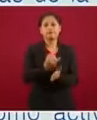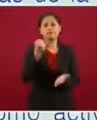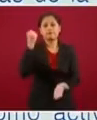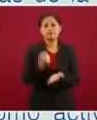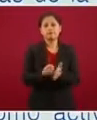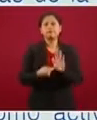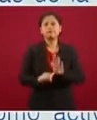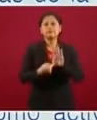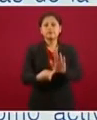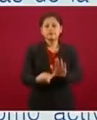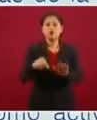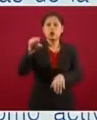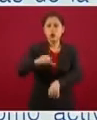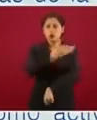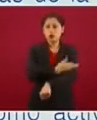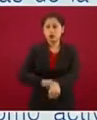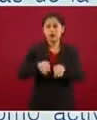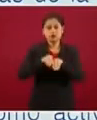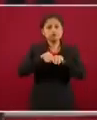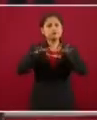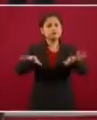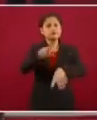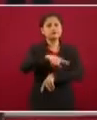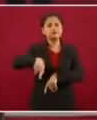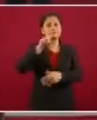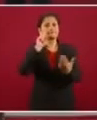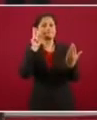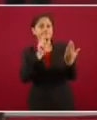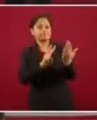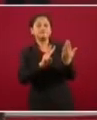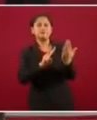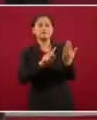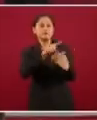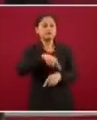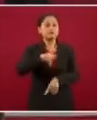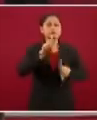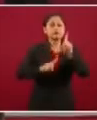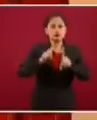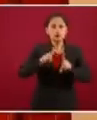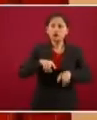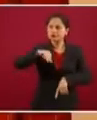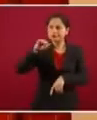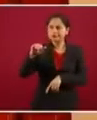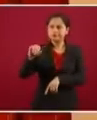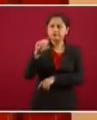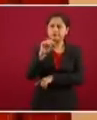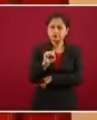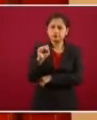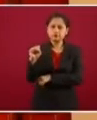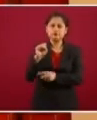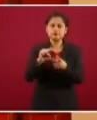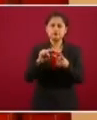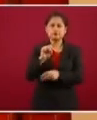cualquier interpretación está sujeta a la Secretaría de Salud, pero en consulta con Secretaría de Economía y Secretaría del Trabajo.